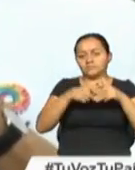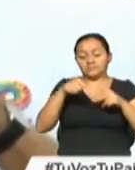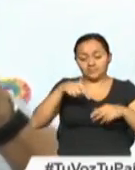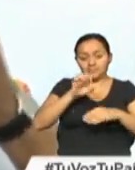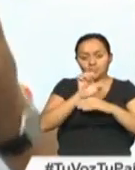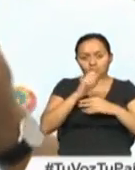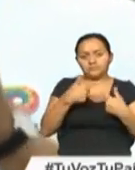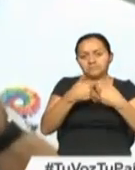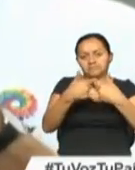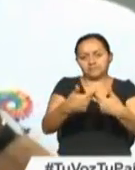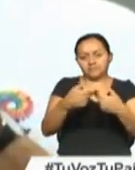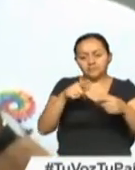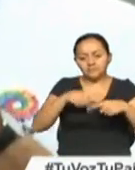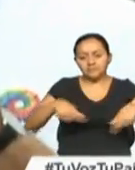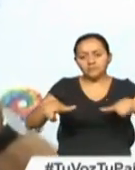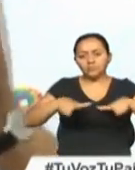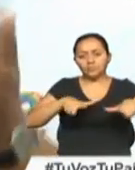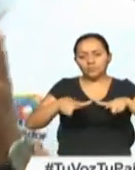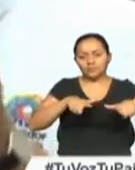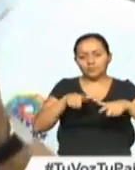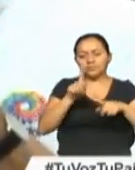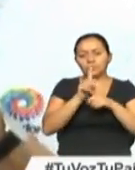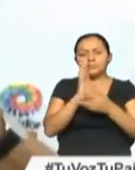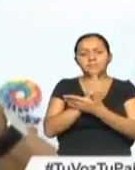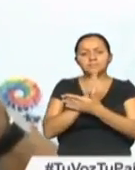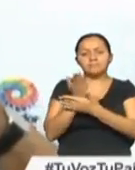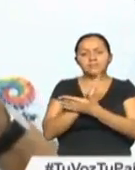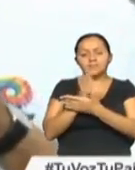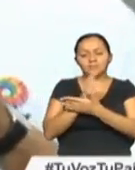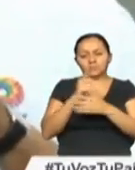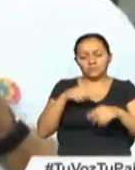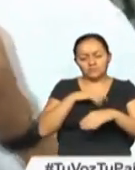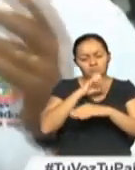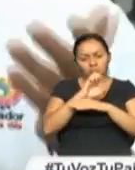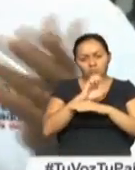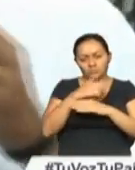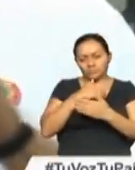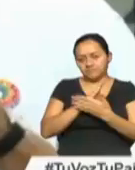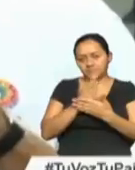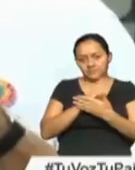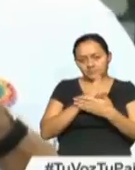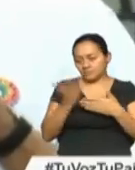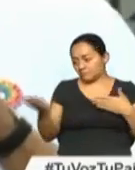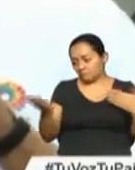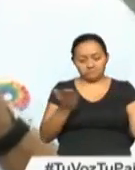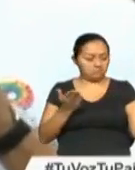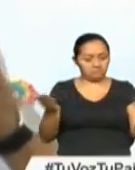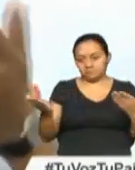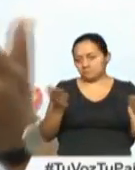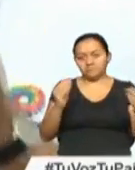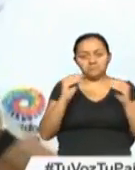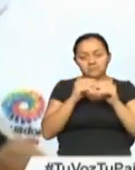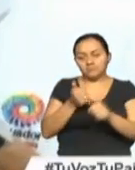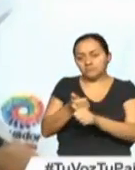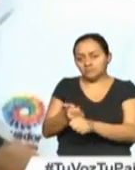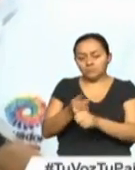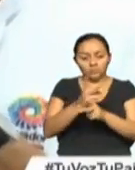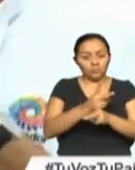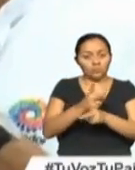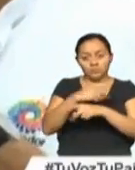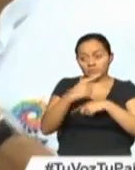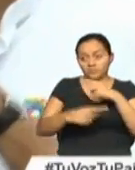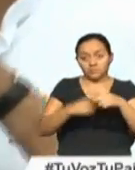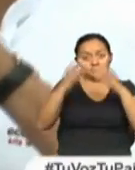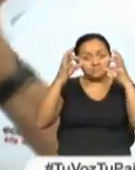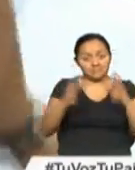Ecuador. Ecuador es facilitador y garante de esta mesa de negociación. Ojalá tenga un